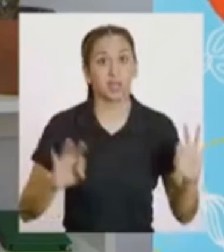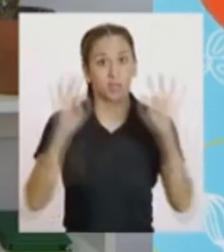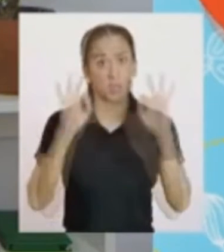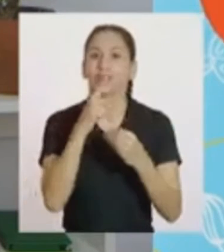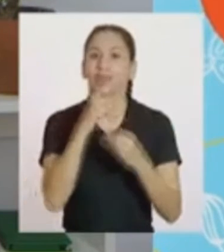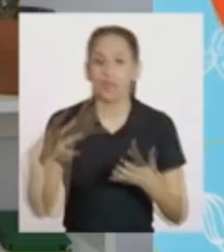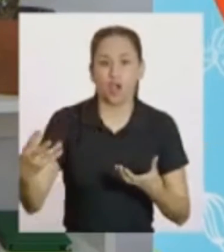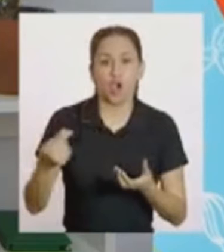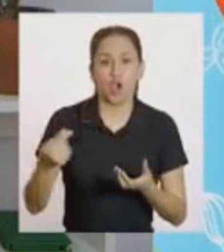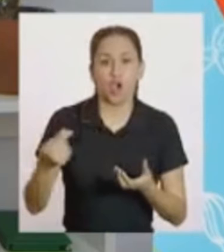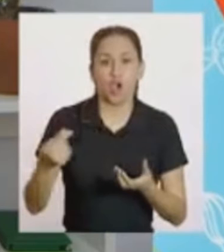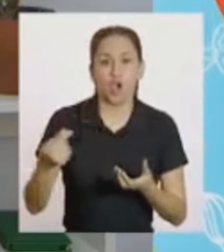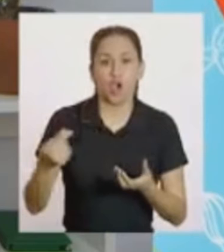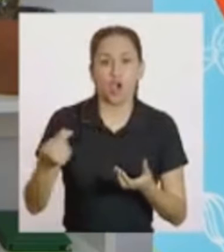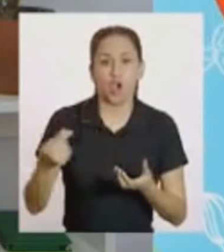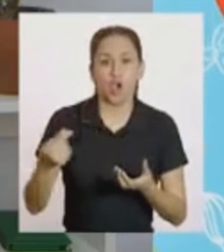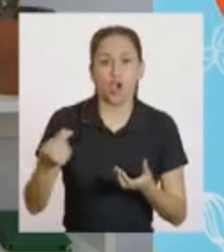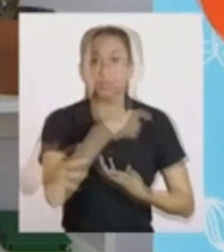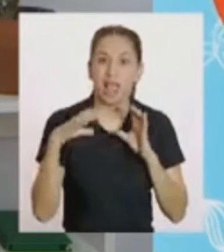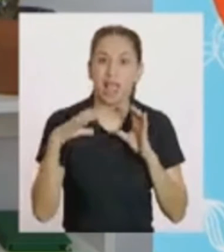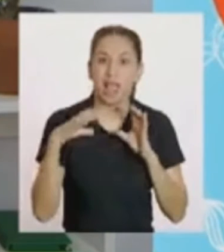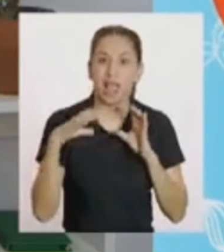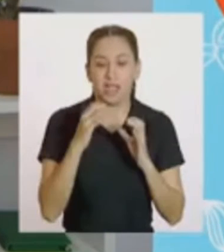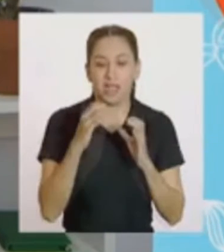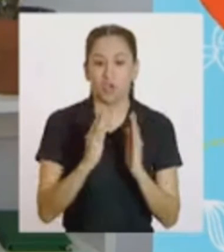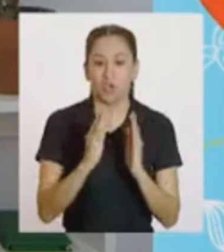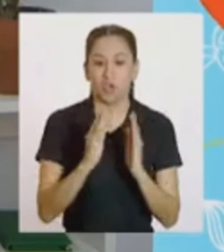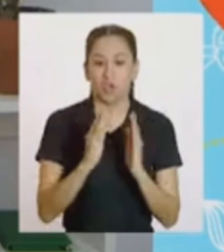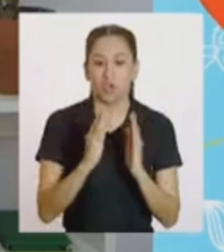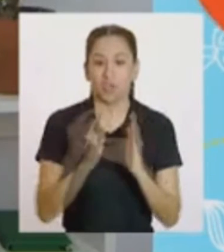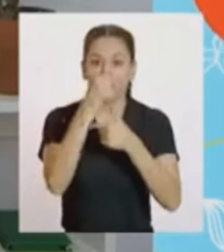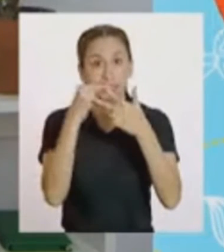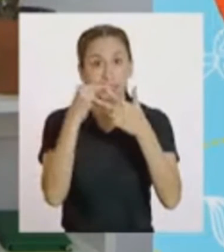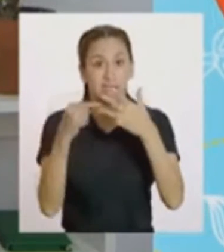las vacunas, está haciendo la vacunación en forma ordenada,